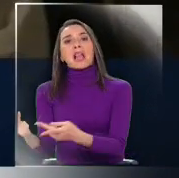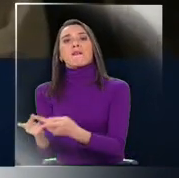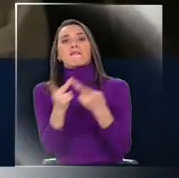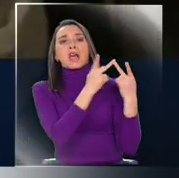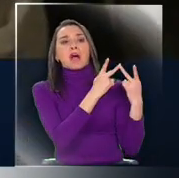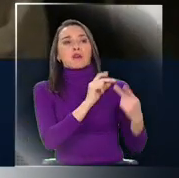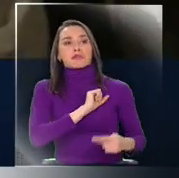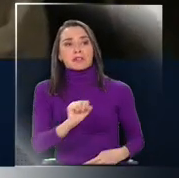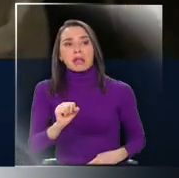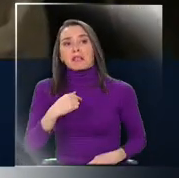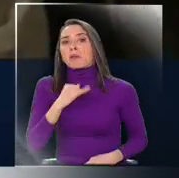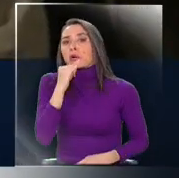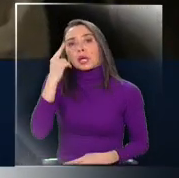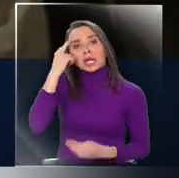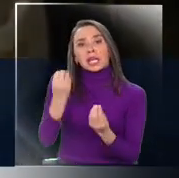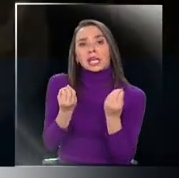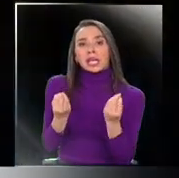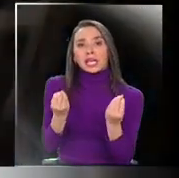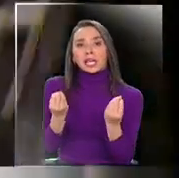es mi mensaje, no...